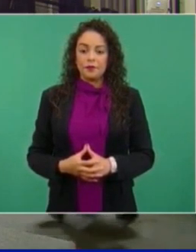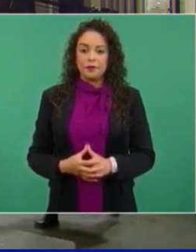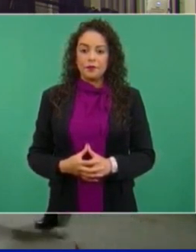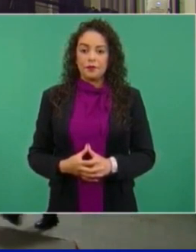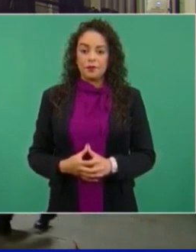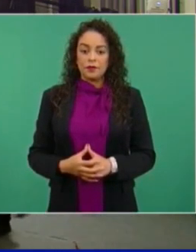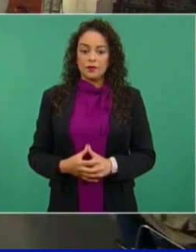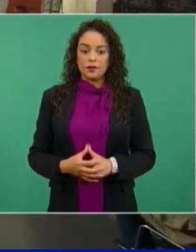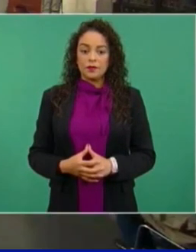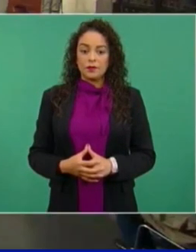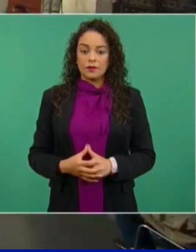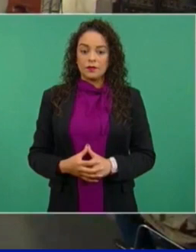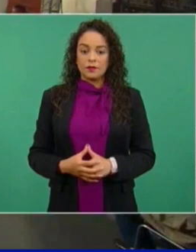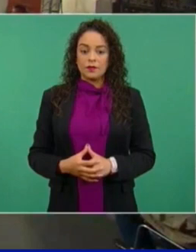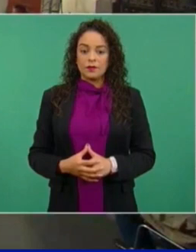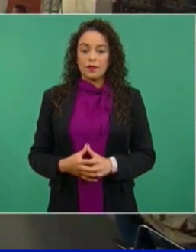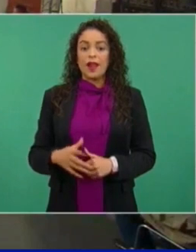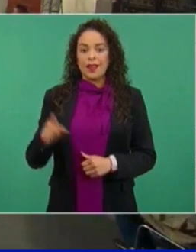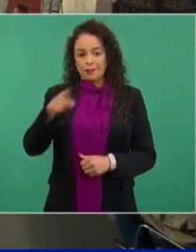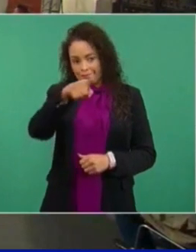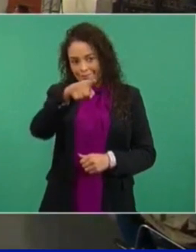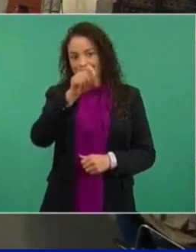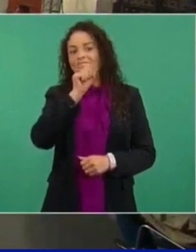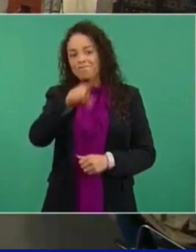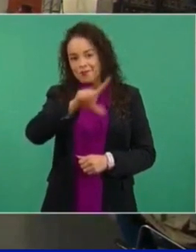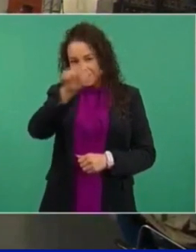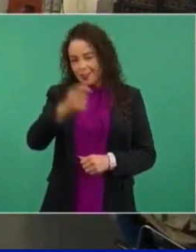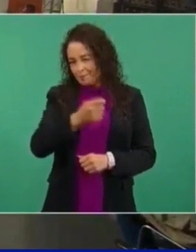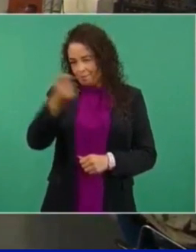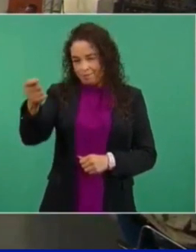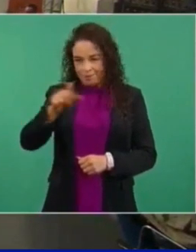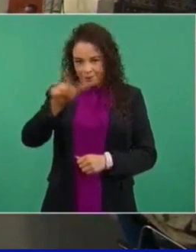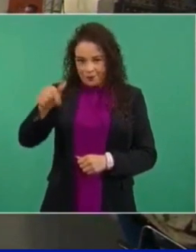Bueno, era también el compañero, pero bueno, ahorita se lo paso. Gracias.